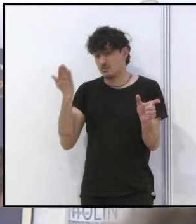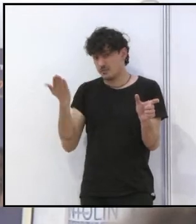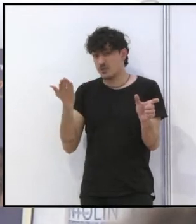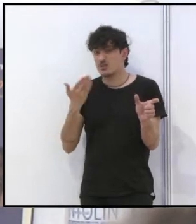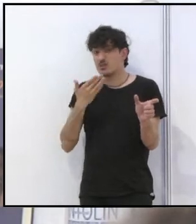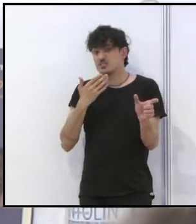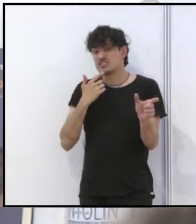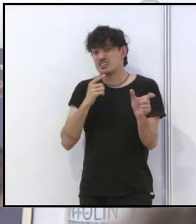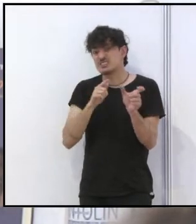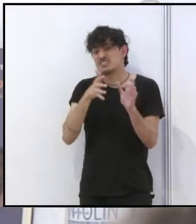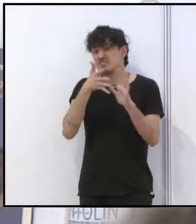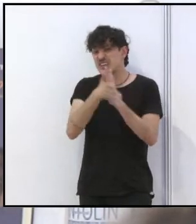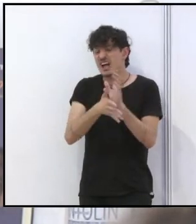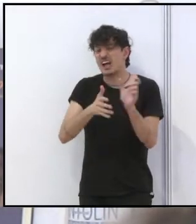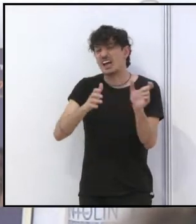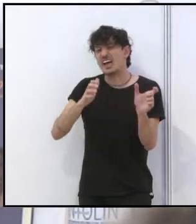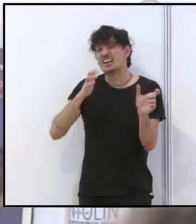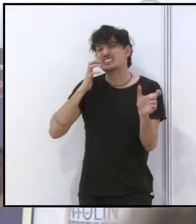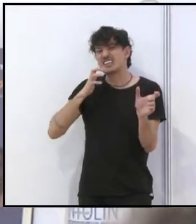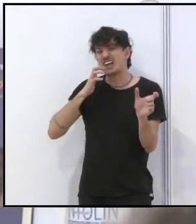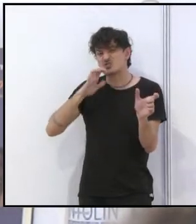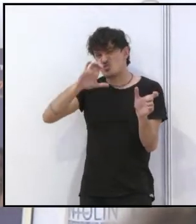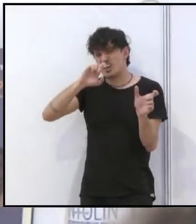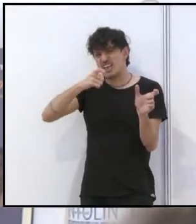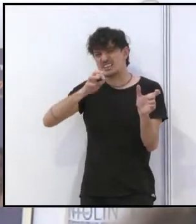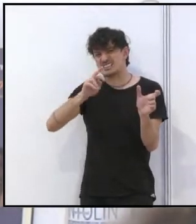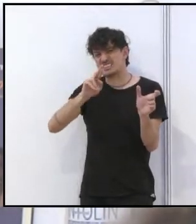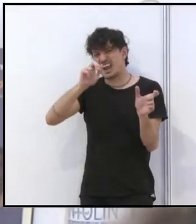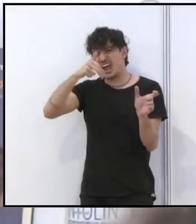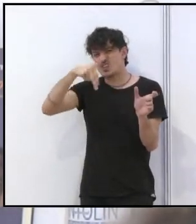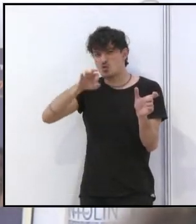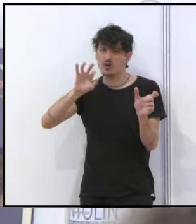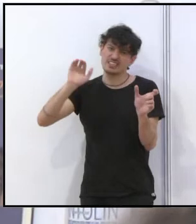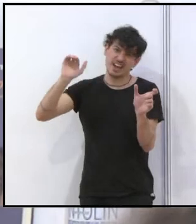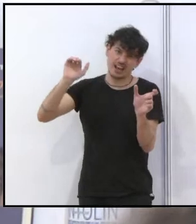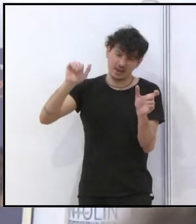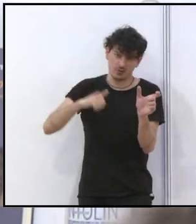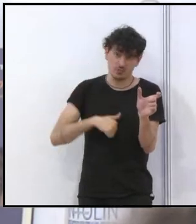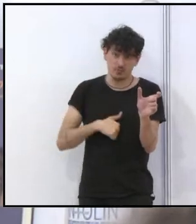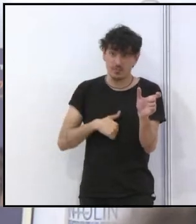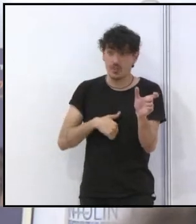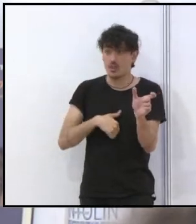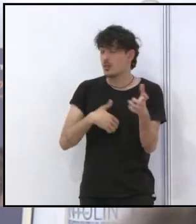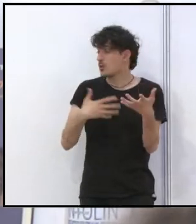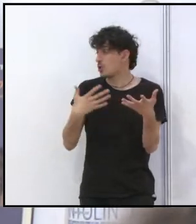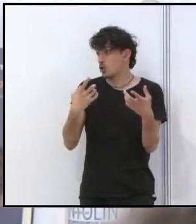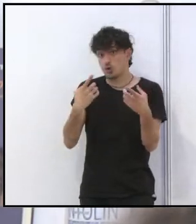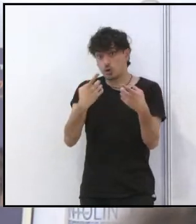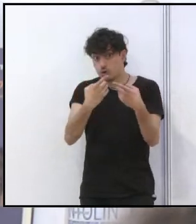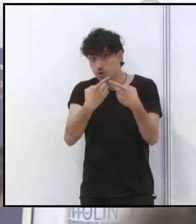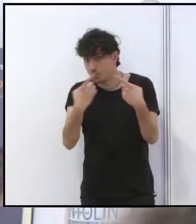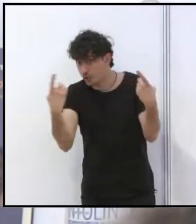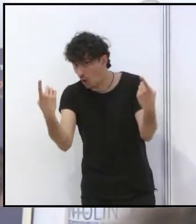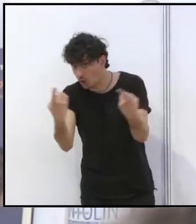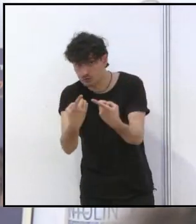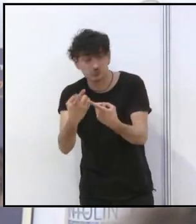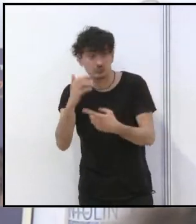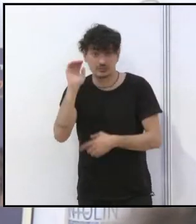extraño. La lengua, todos nosotros somos extranjeros una vez que